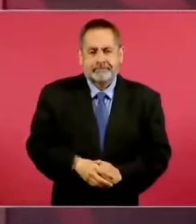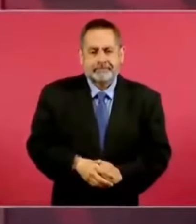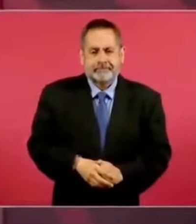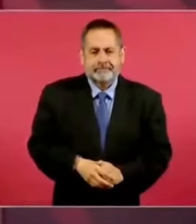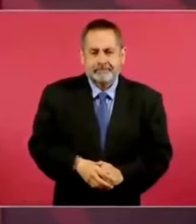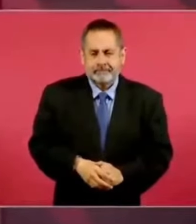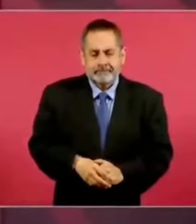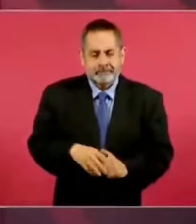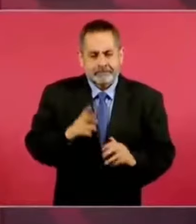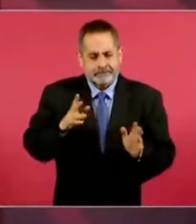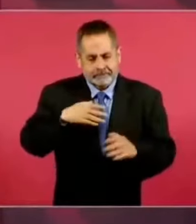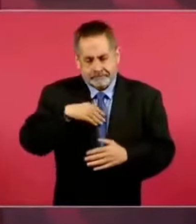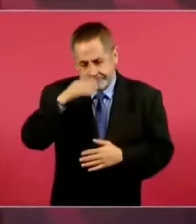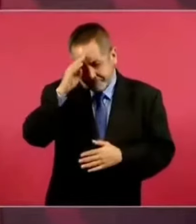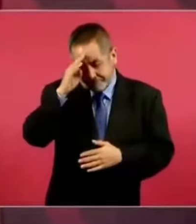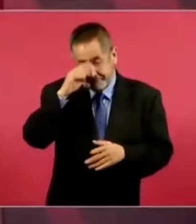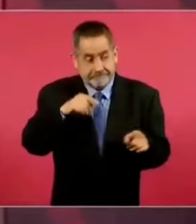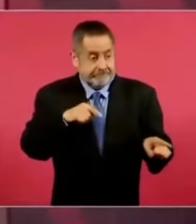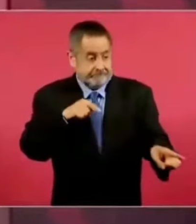Pero piensa él